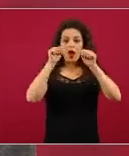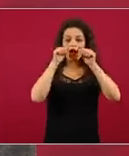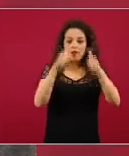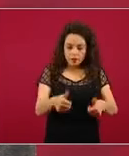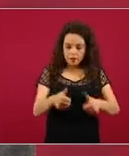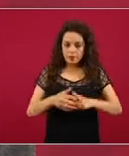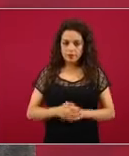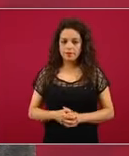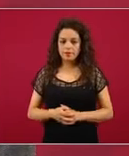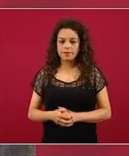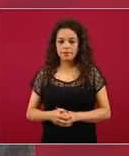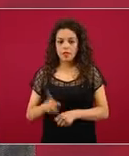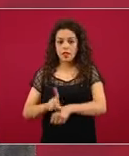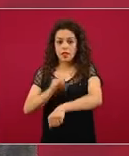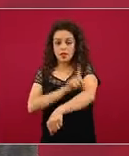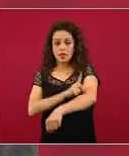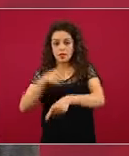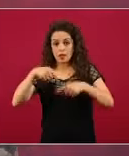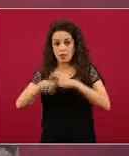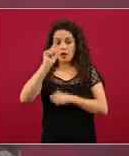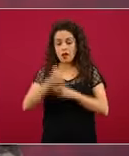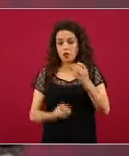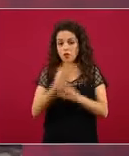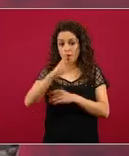desde que empezó la etapa de la nueva normalidad,